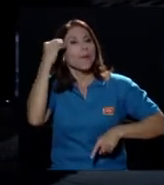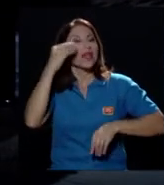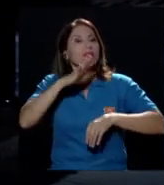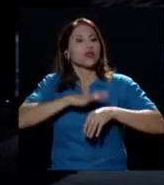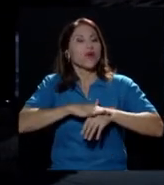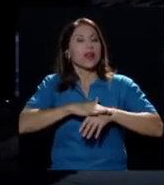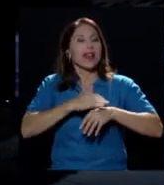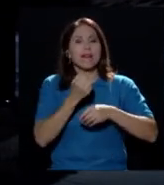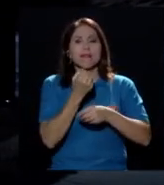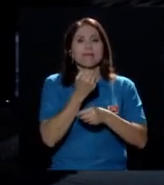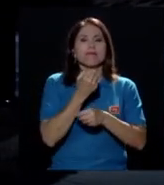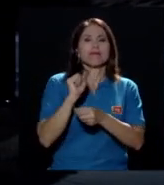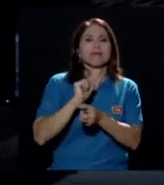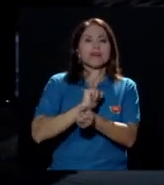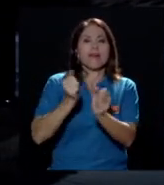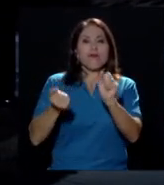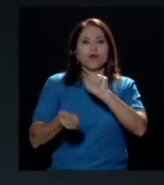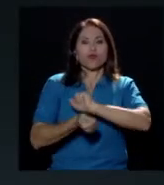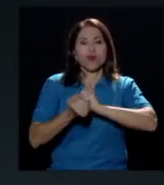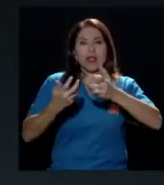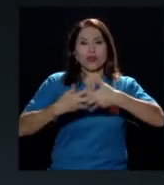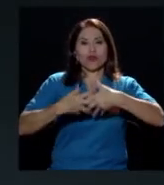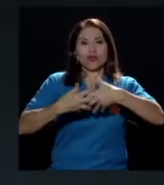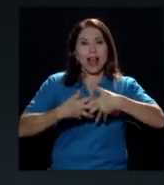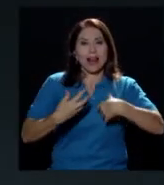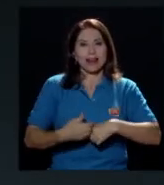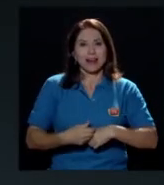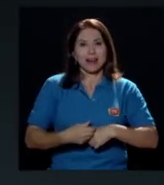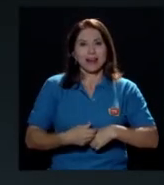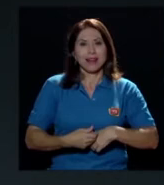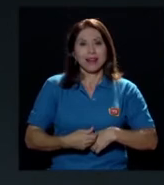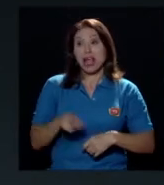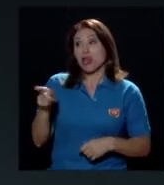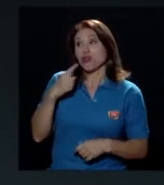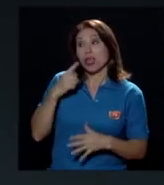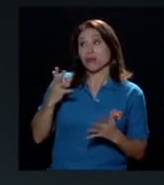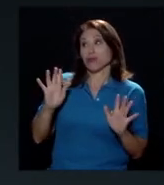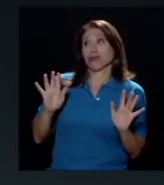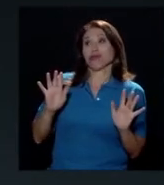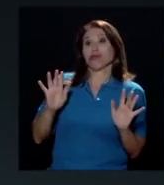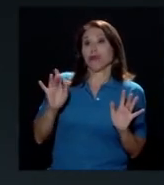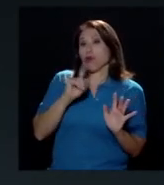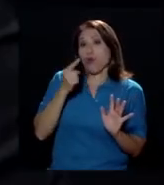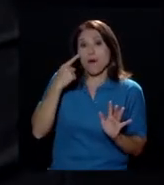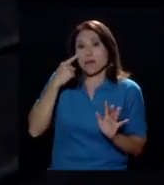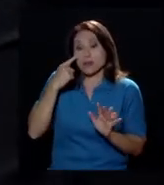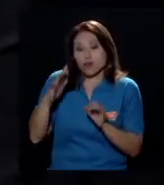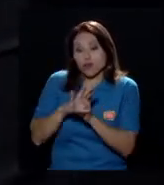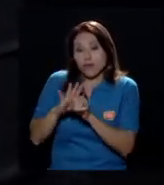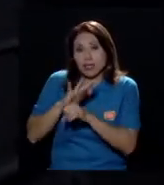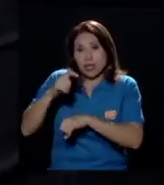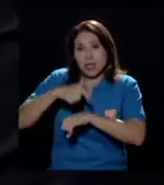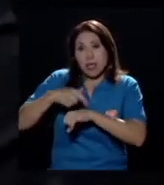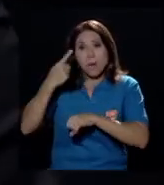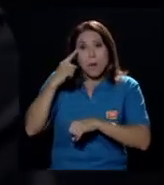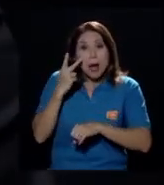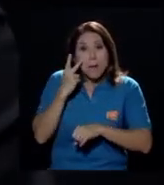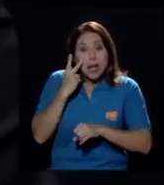pasado? Es decir, que no ha pasado el tiempo suficiente para ver los impactos. Entonces, yo pienso que